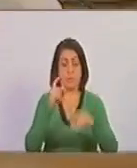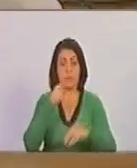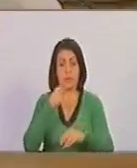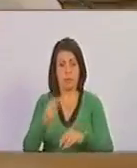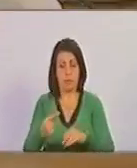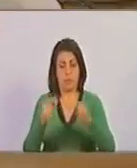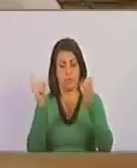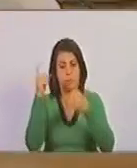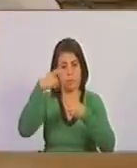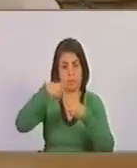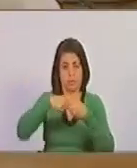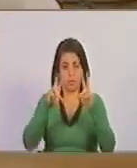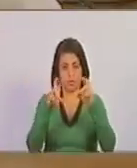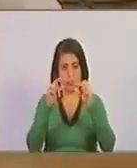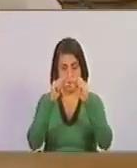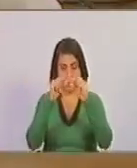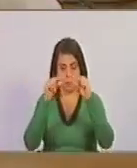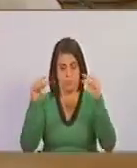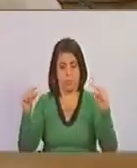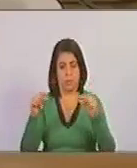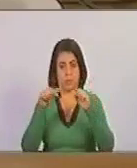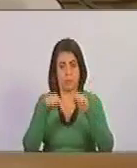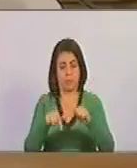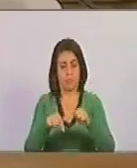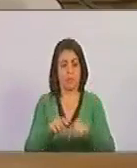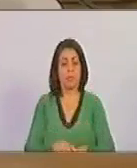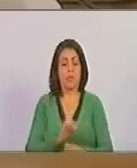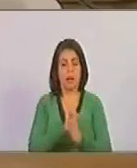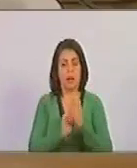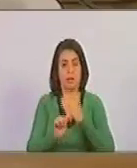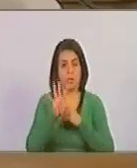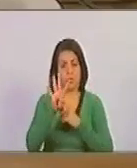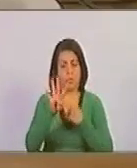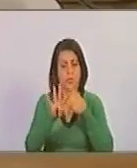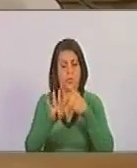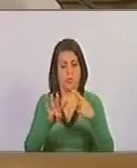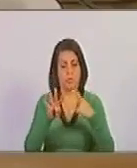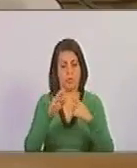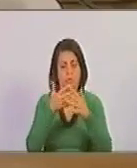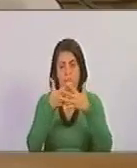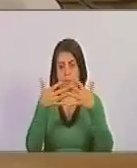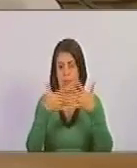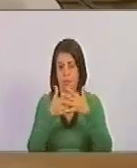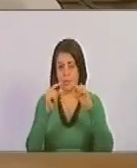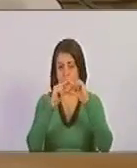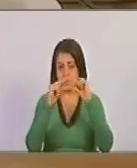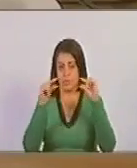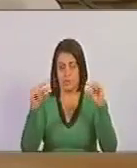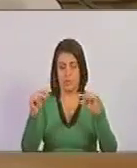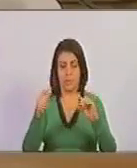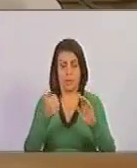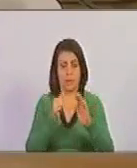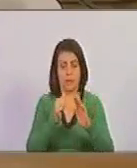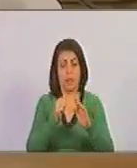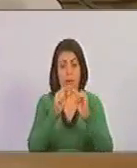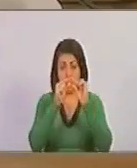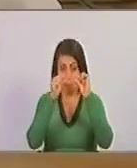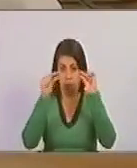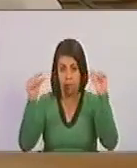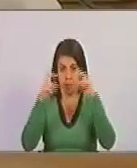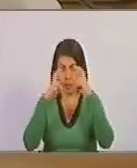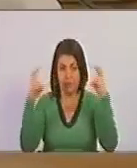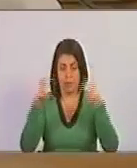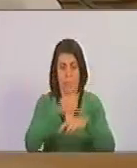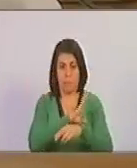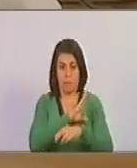propone incorporar un nuevo epígrafe que pasa a ser el epígrafe del artículo 4, el cual queda redactado en los siguientes términos. Epígrafe.